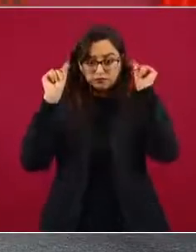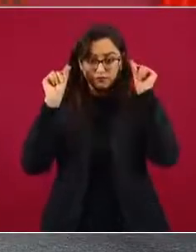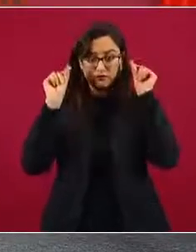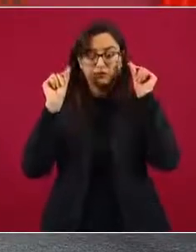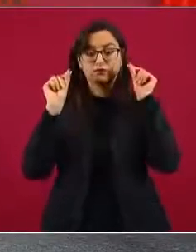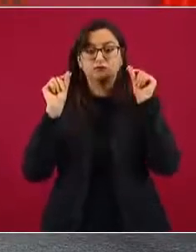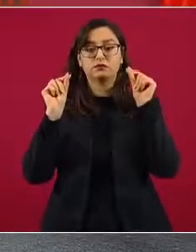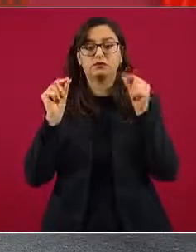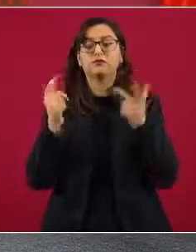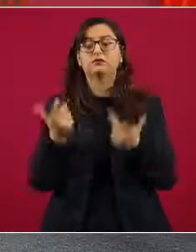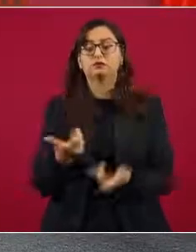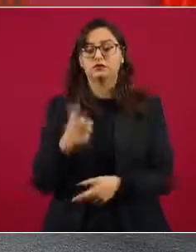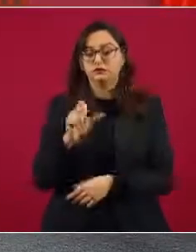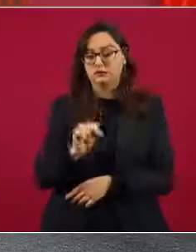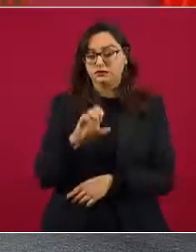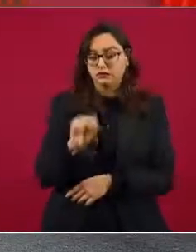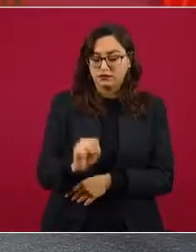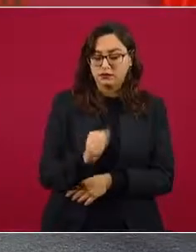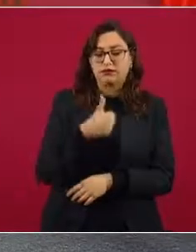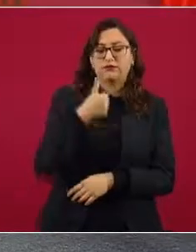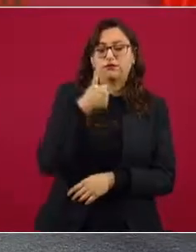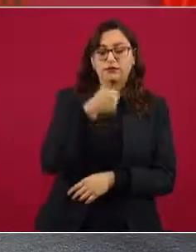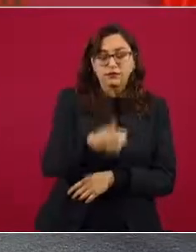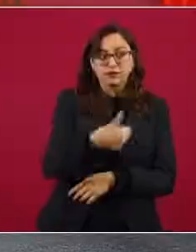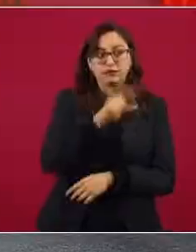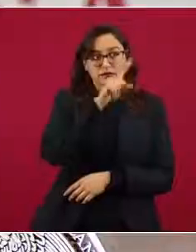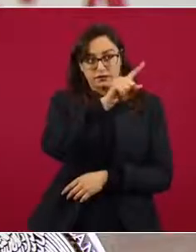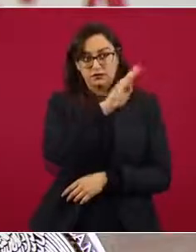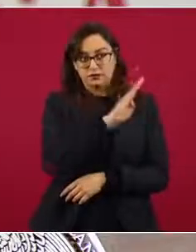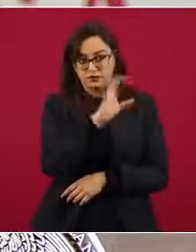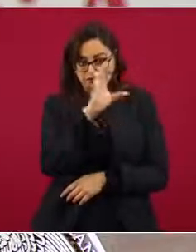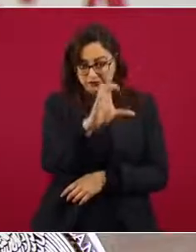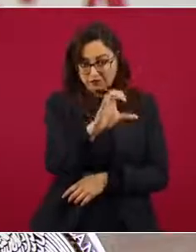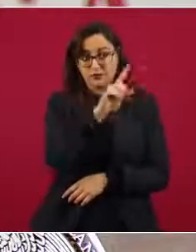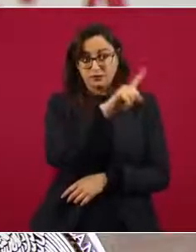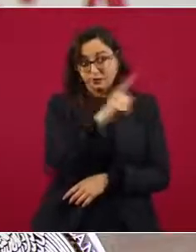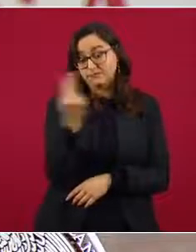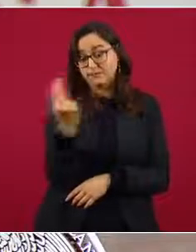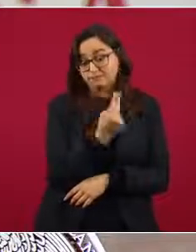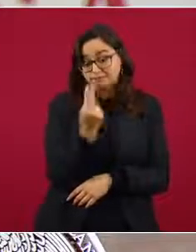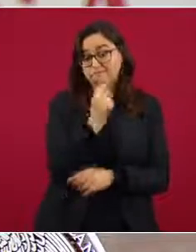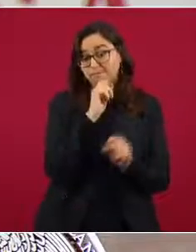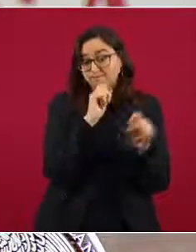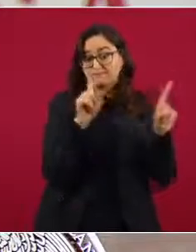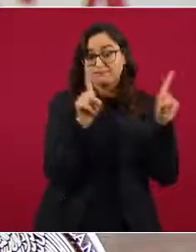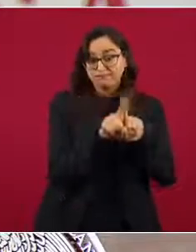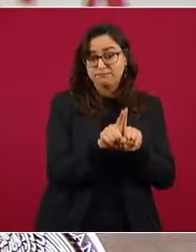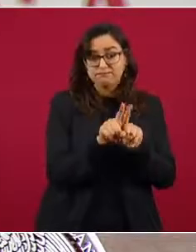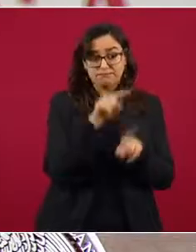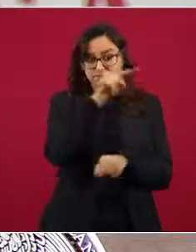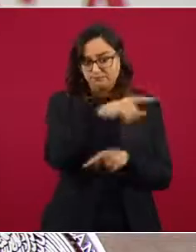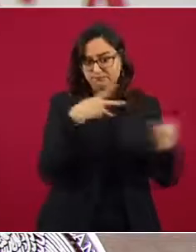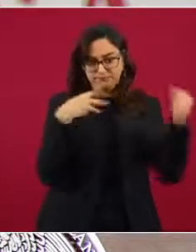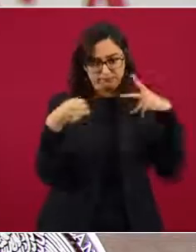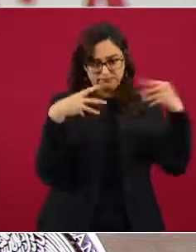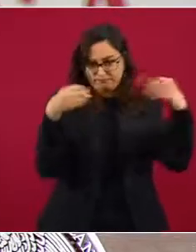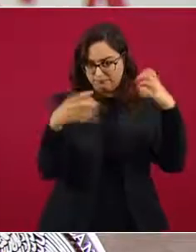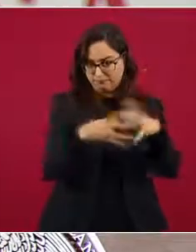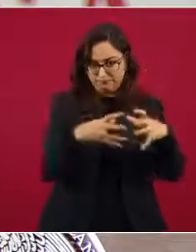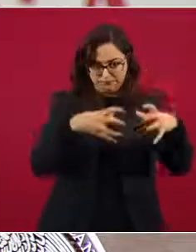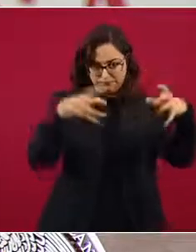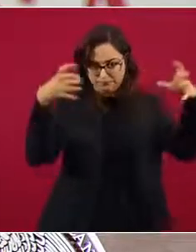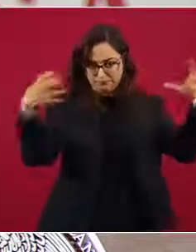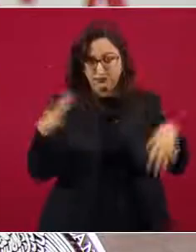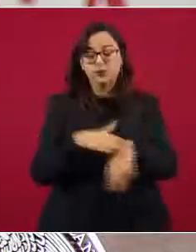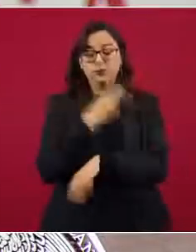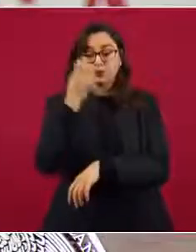Hay 66 también de esta operación que están en Baja California, porque también allá ha habido un incremento en el número de contagios y